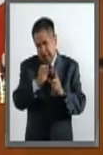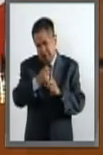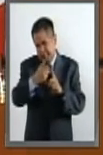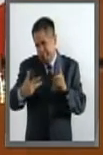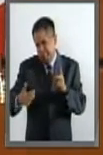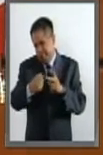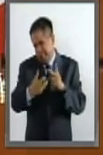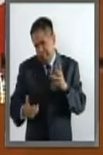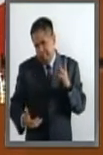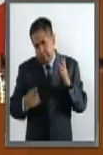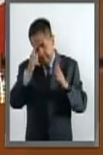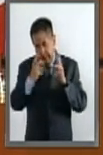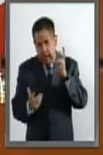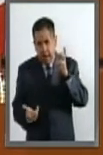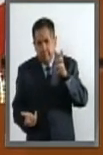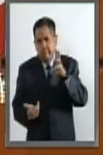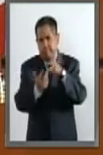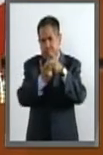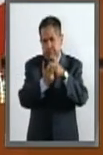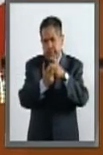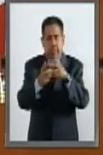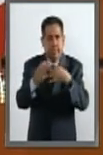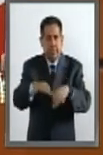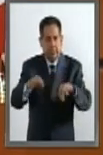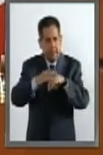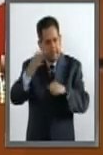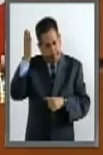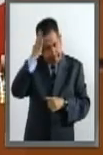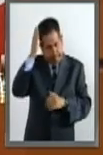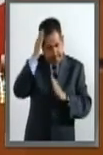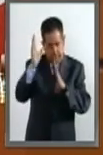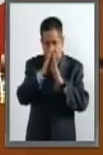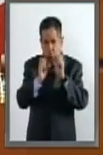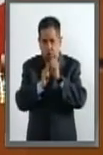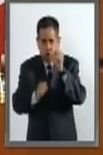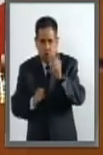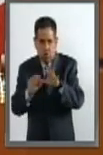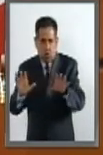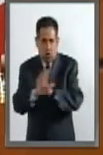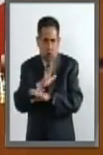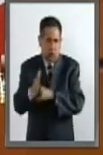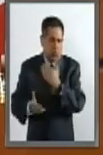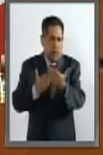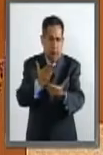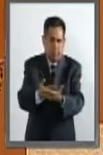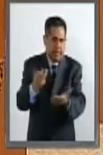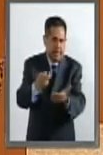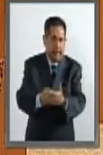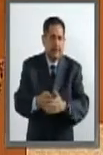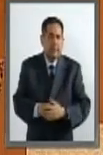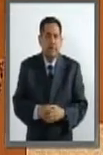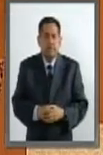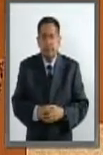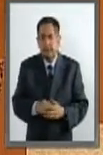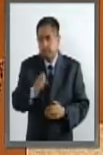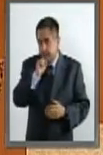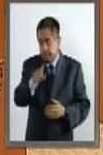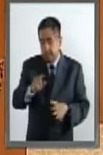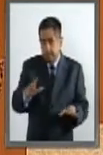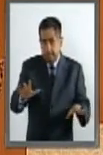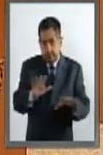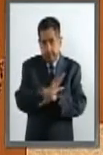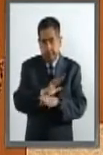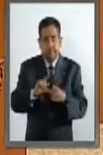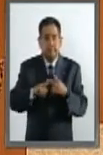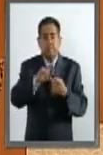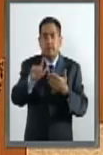secundaria para armonizar sus contenidos con la propuesta de reforma constitucional. También se reforma